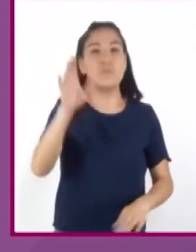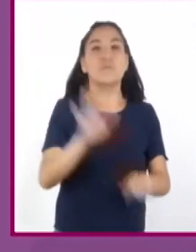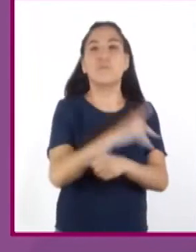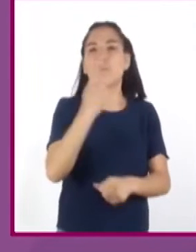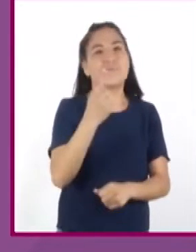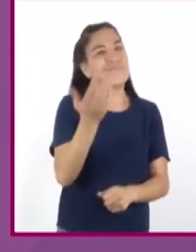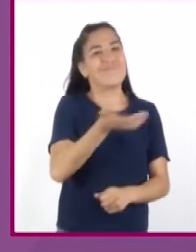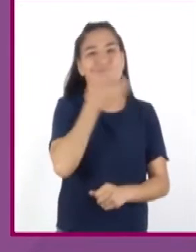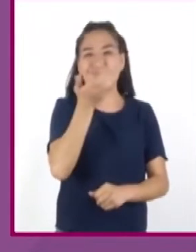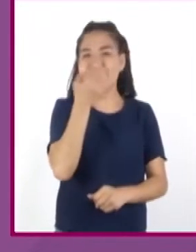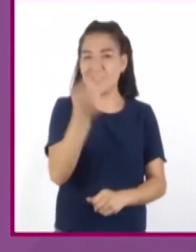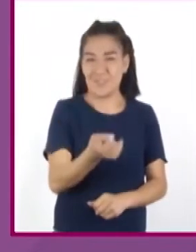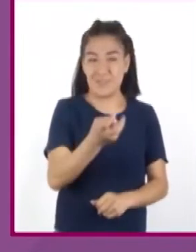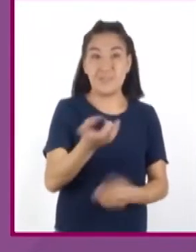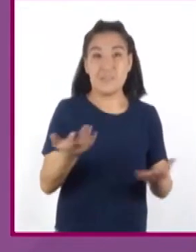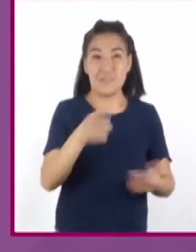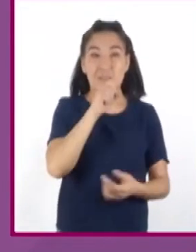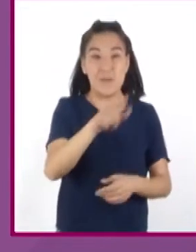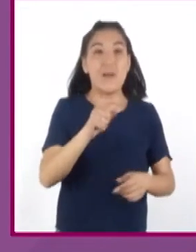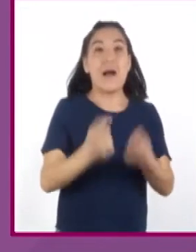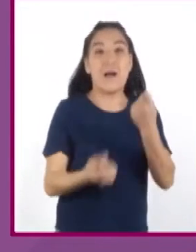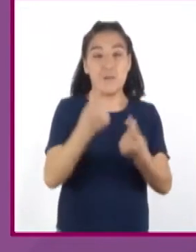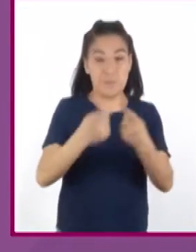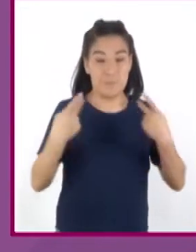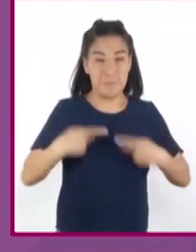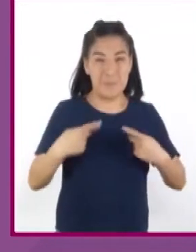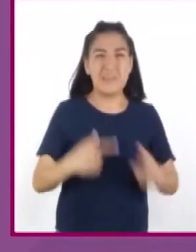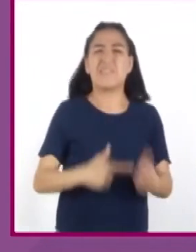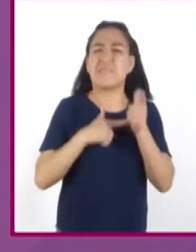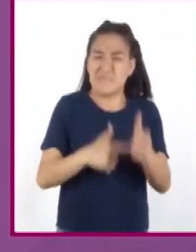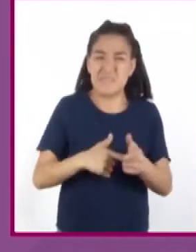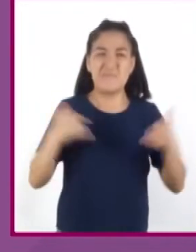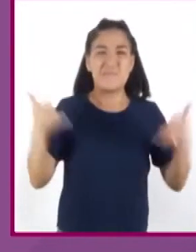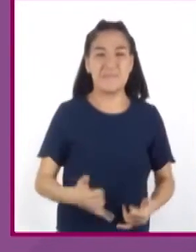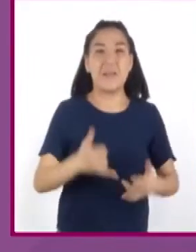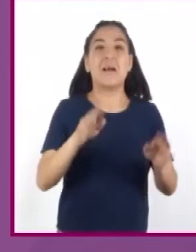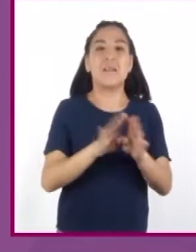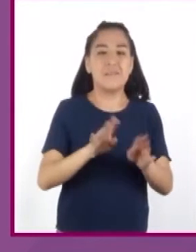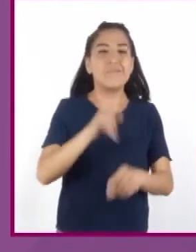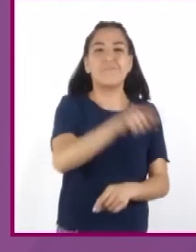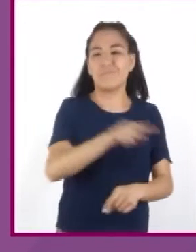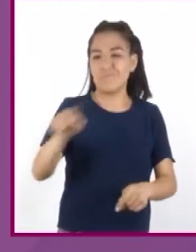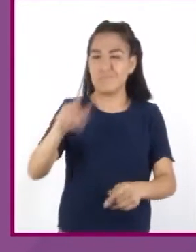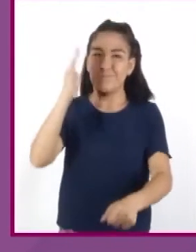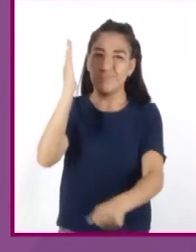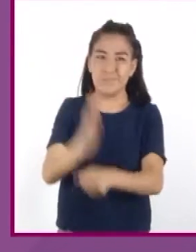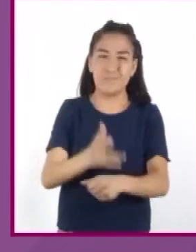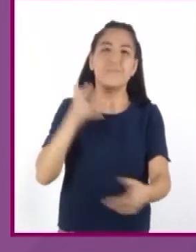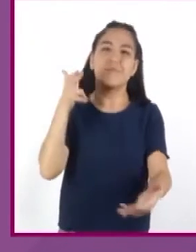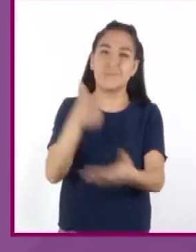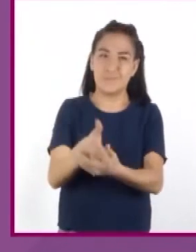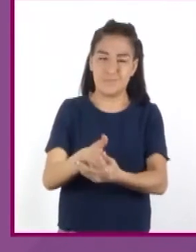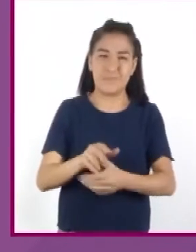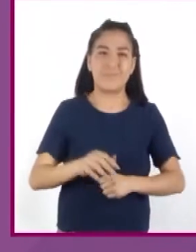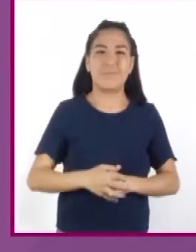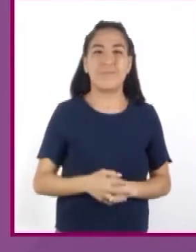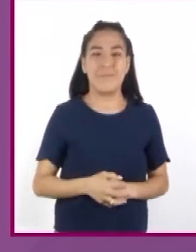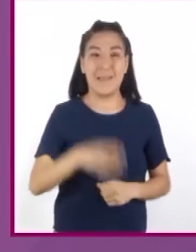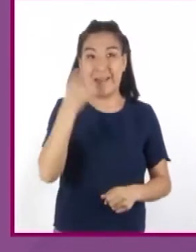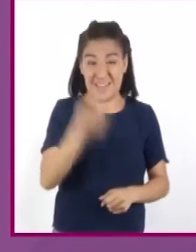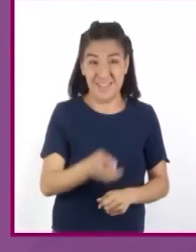acostumbrados a ellas. De hecho, a las personas que siguieron practicándolas las enjuició en los primeros siglos de Inquisición monástica.